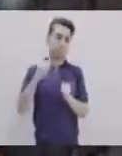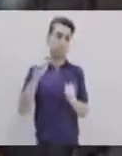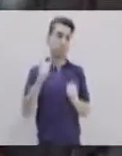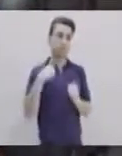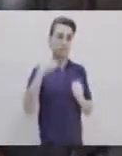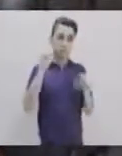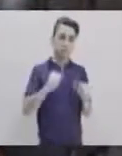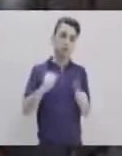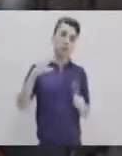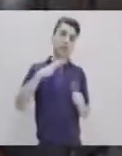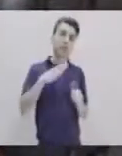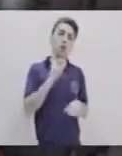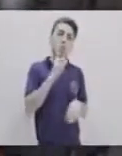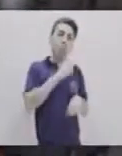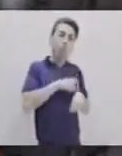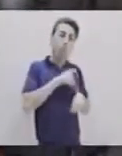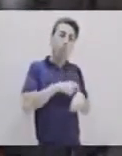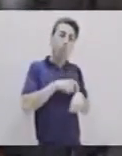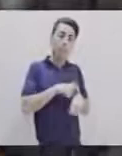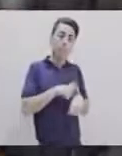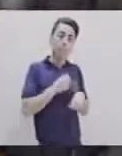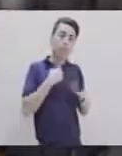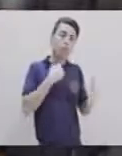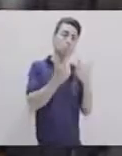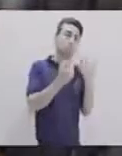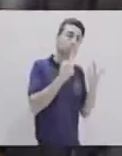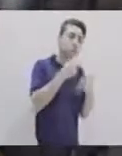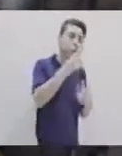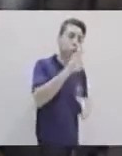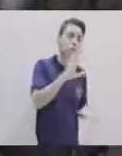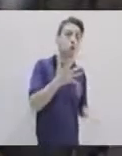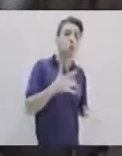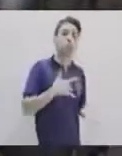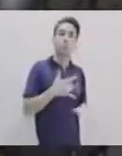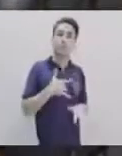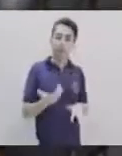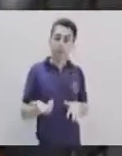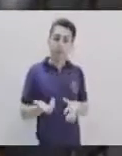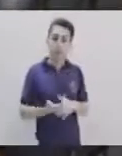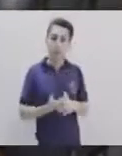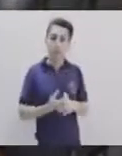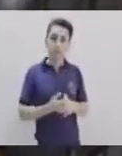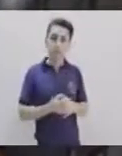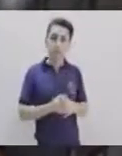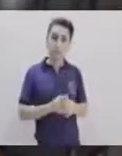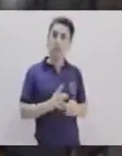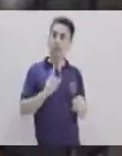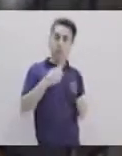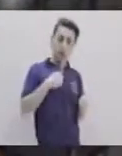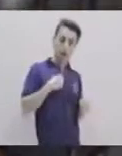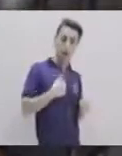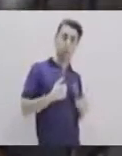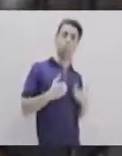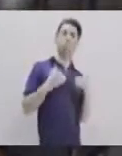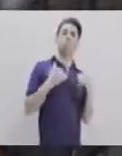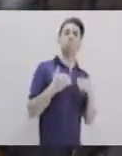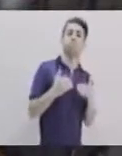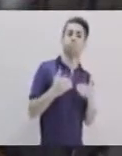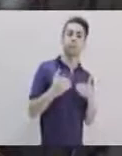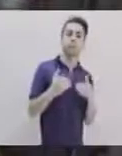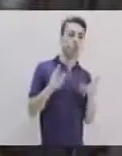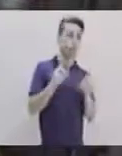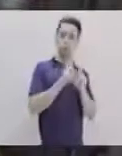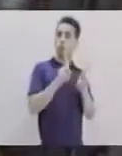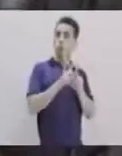tener, ¿verdad?, un momento para poder hablar de cómo te sientes, porque como yo afronto la situación no es lo mismo como